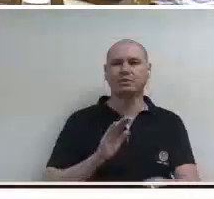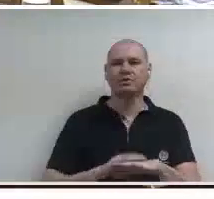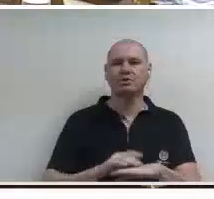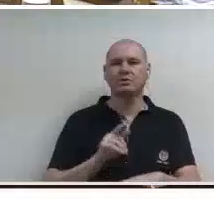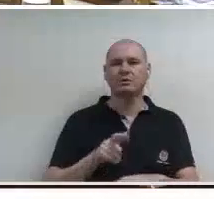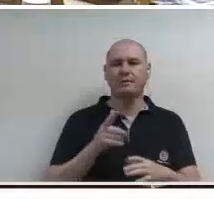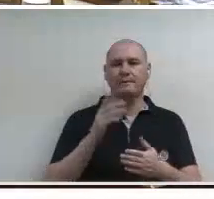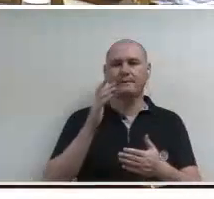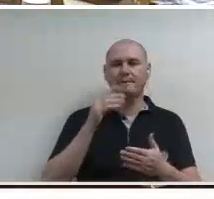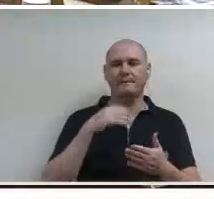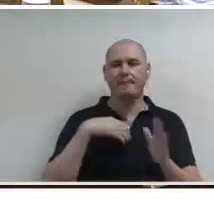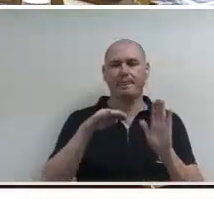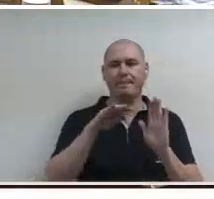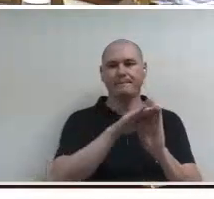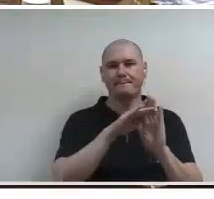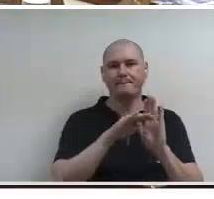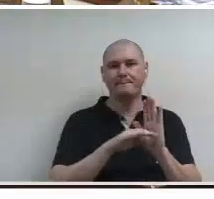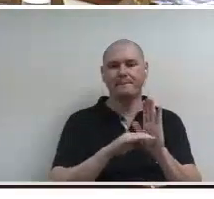Hueco.